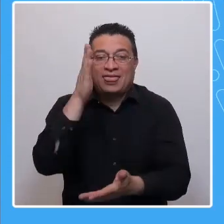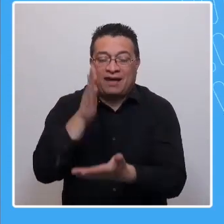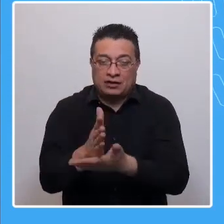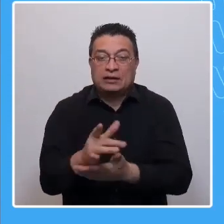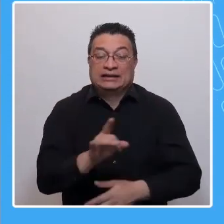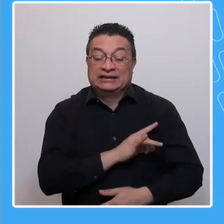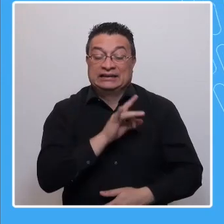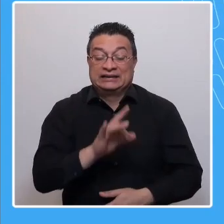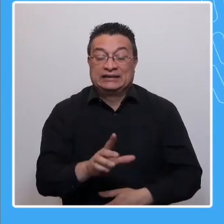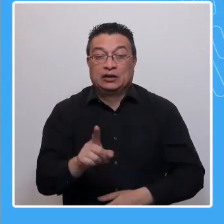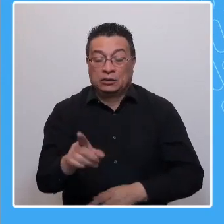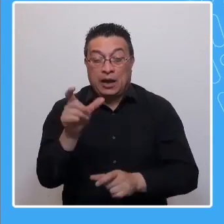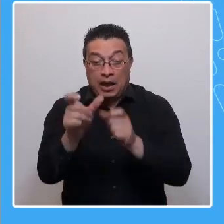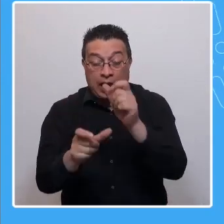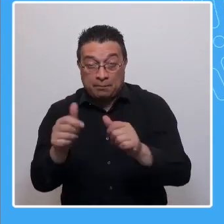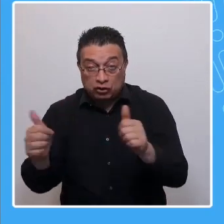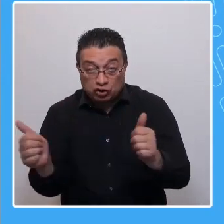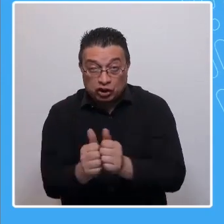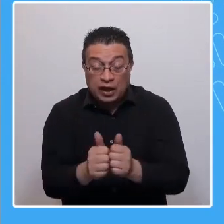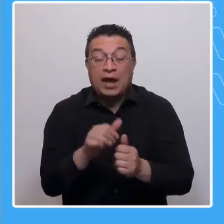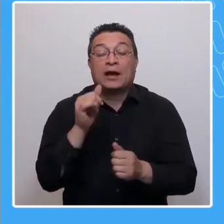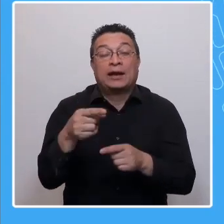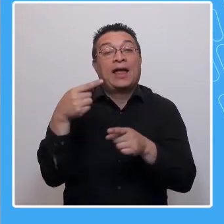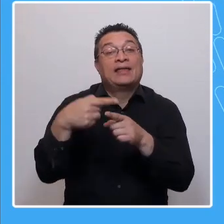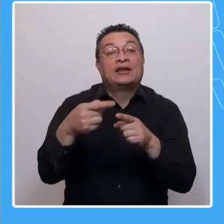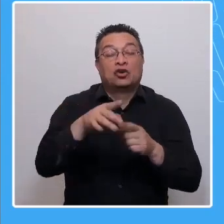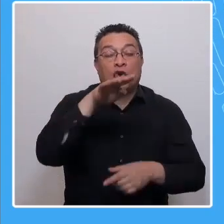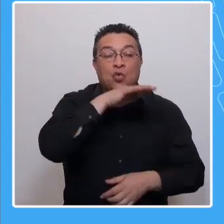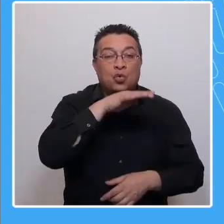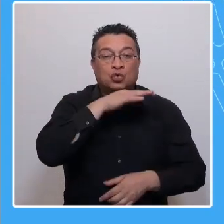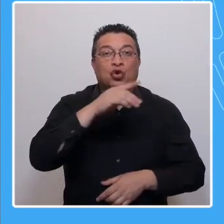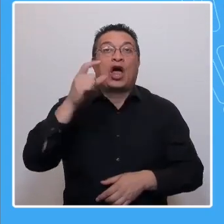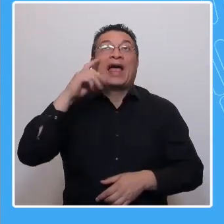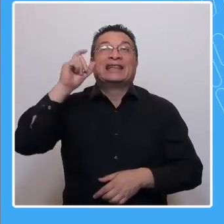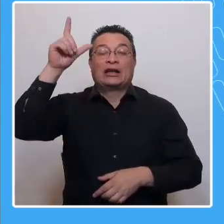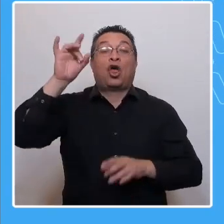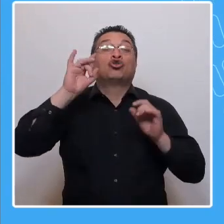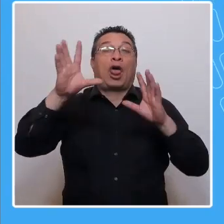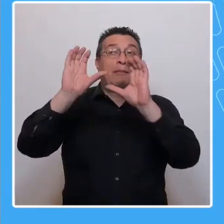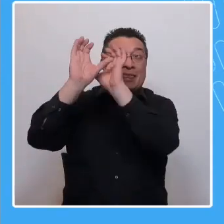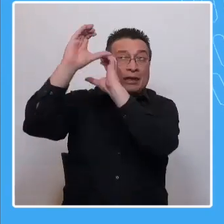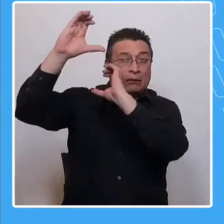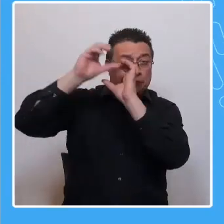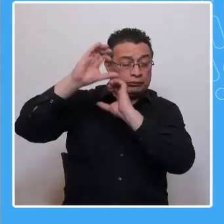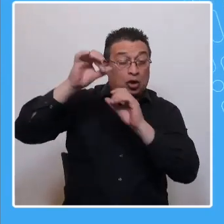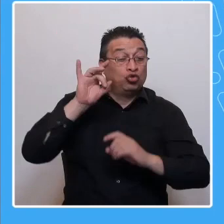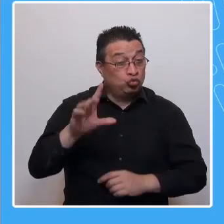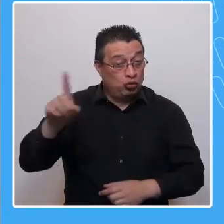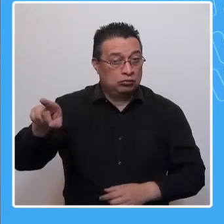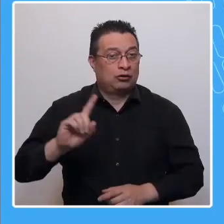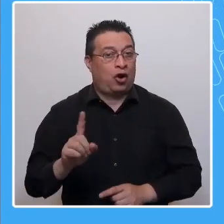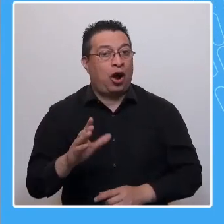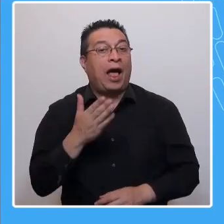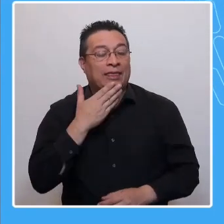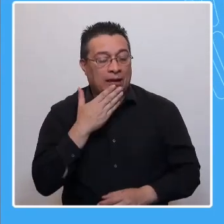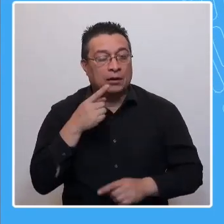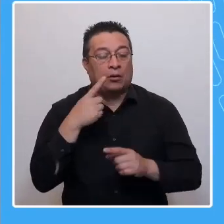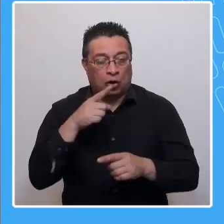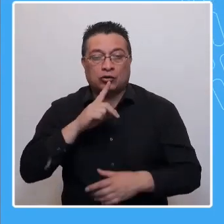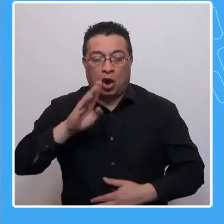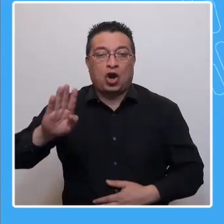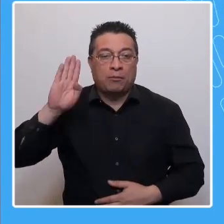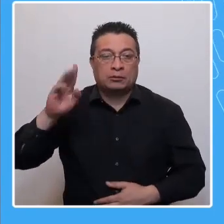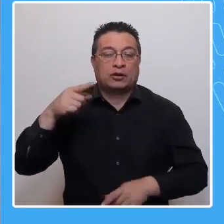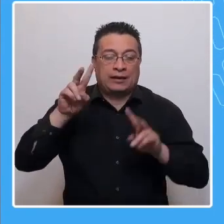no solo para con su población, debido a los distintos usos que tiene el cielo, que no son solo astronómicos, por cierto, sino que también con los compromisos que ha adquirido Chile en